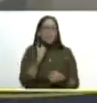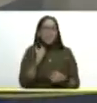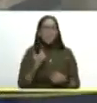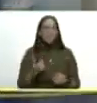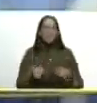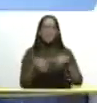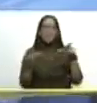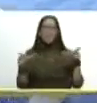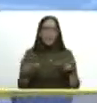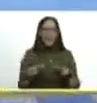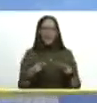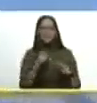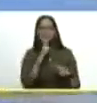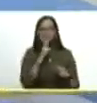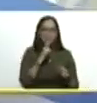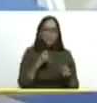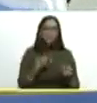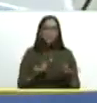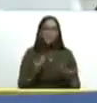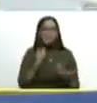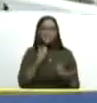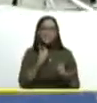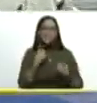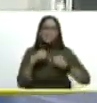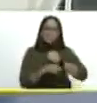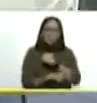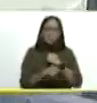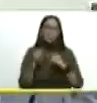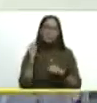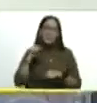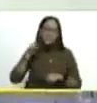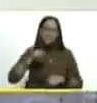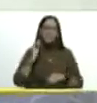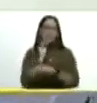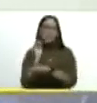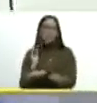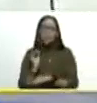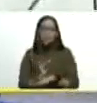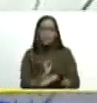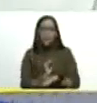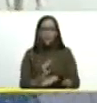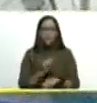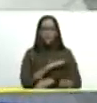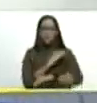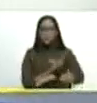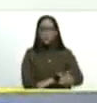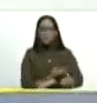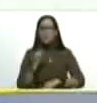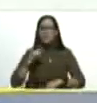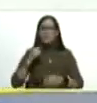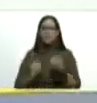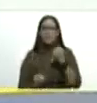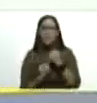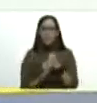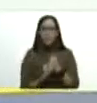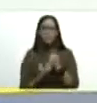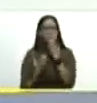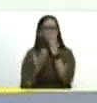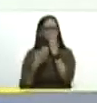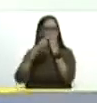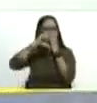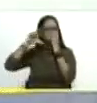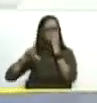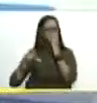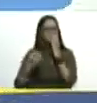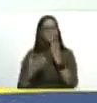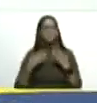área crítica, pacientes que necesitan algún cuidado de intensivo, que necesitan apoyo ventilatorio. Nada